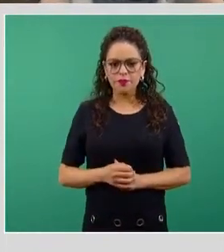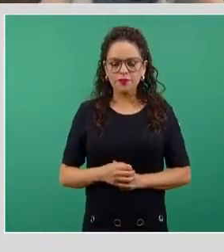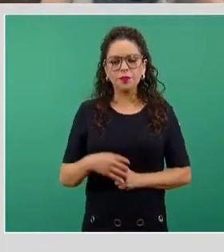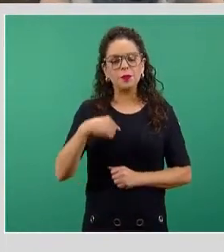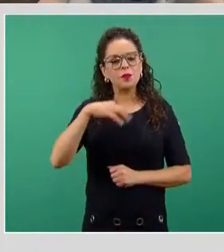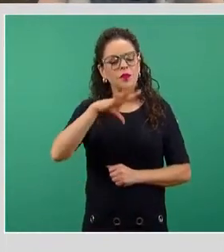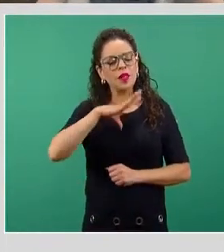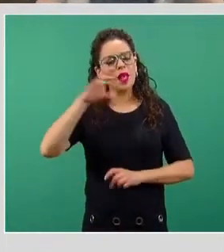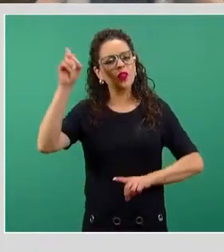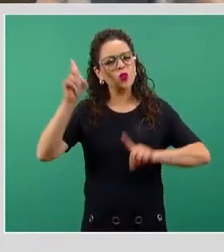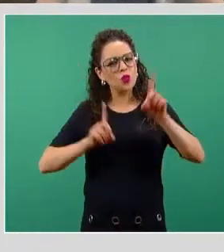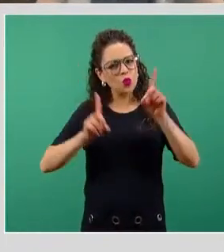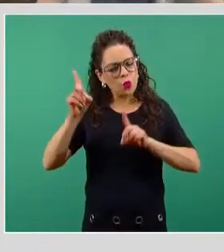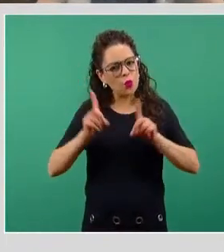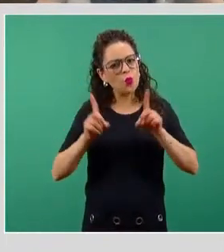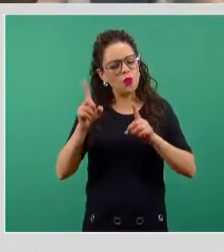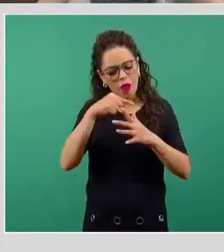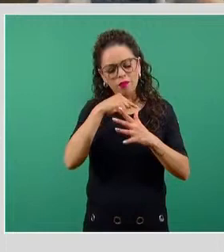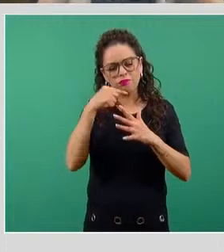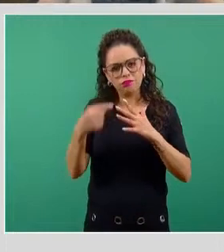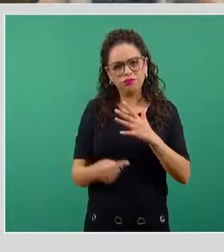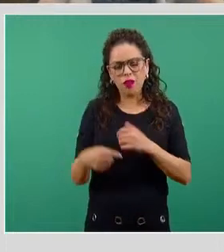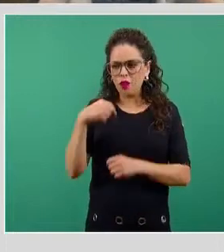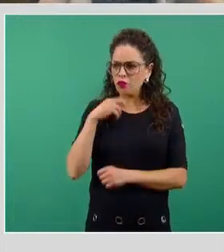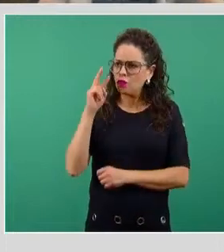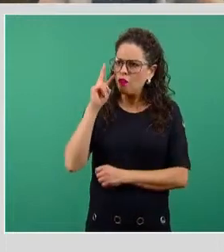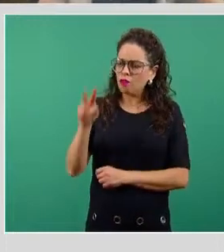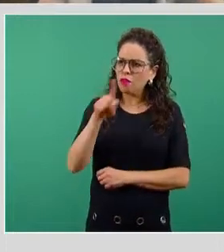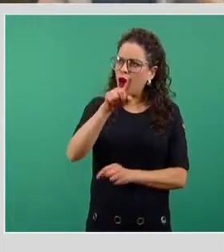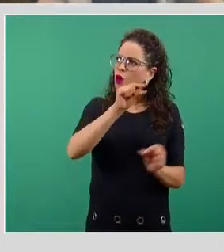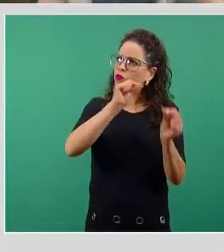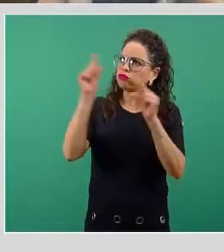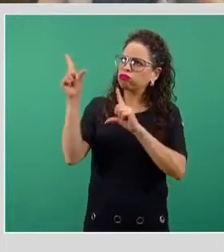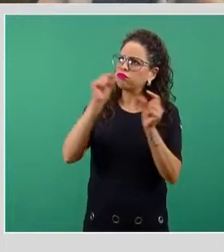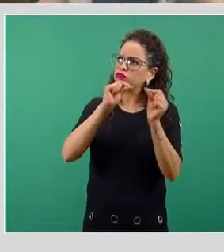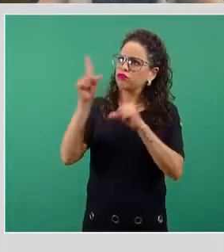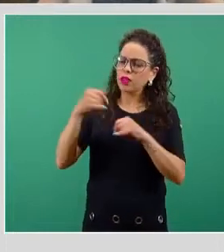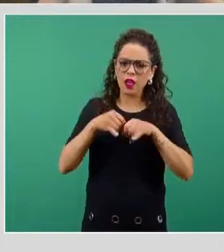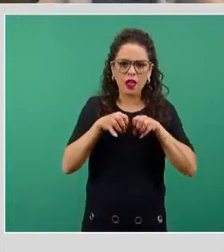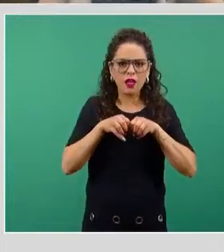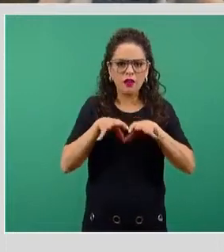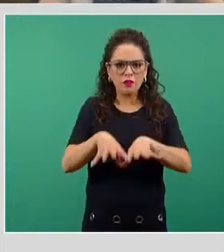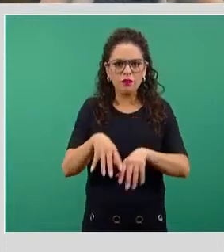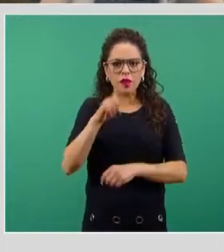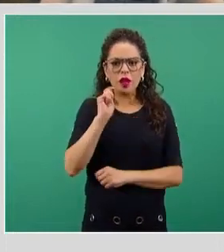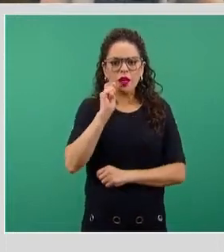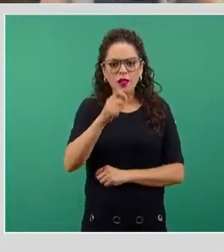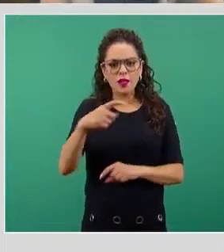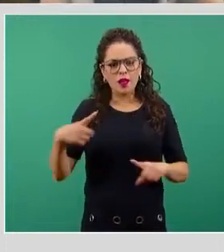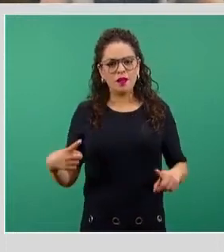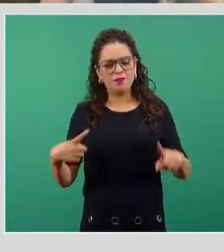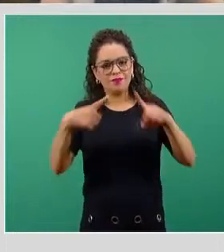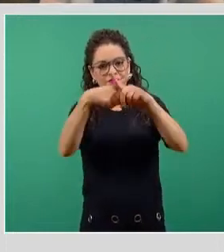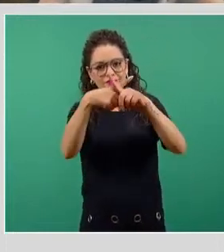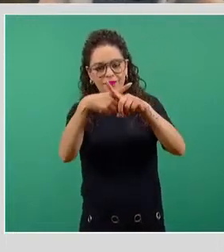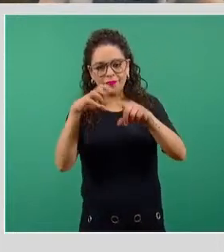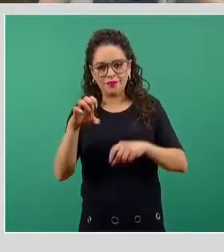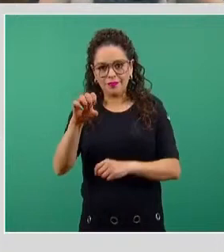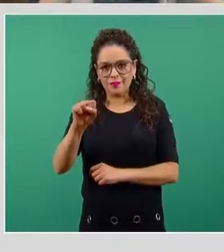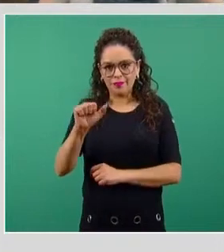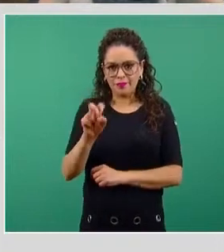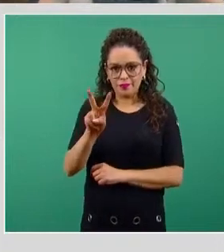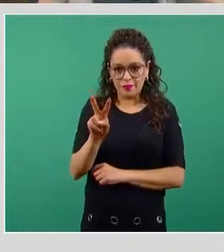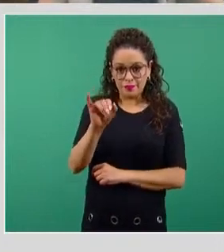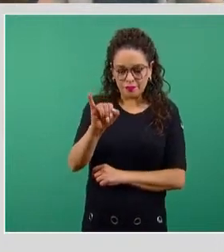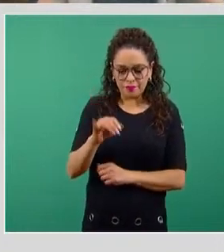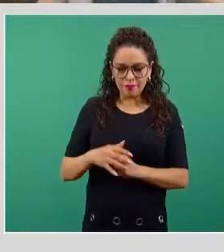varias dudas. Veo en el reporte, principalmente de las reacciones adversas a la vacuna, que por